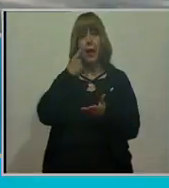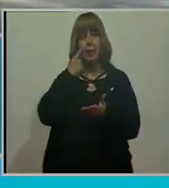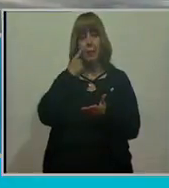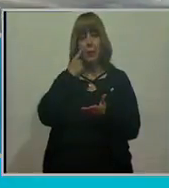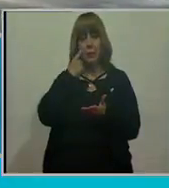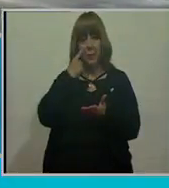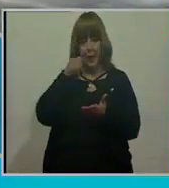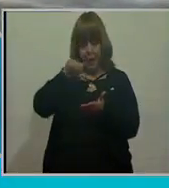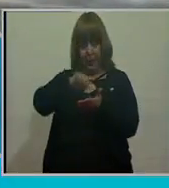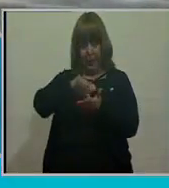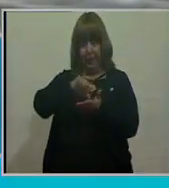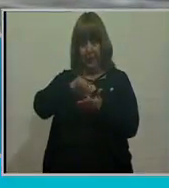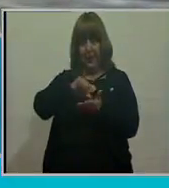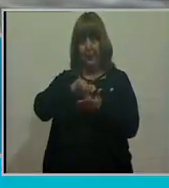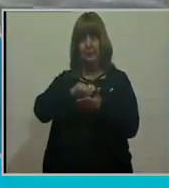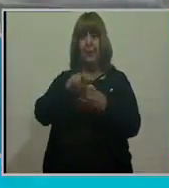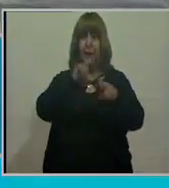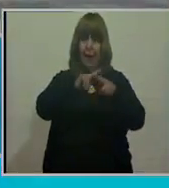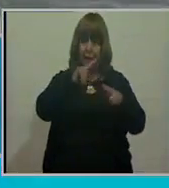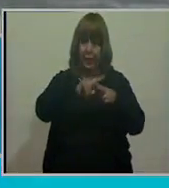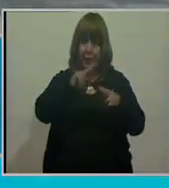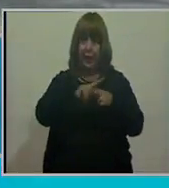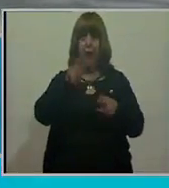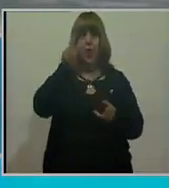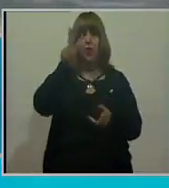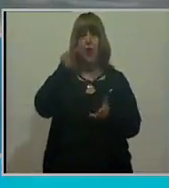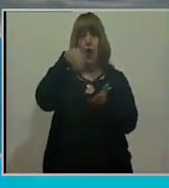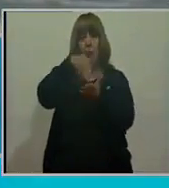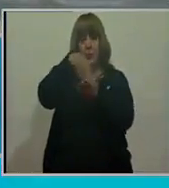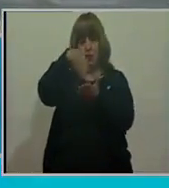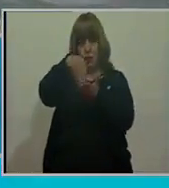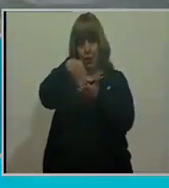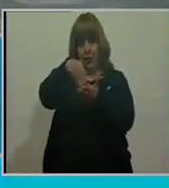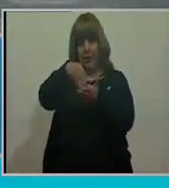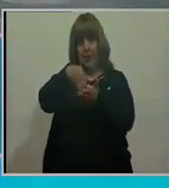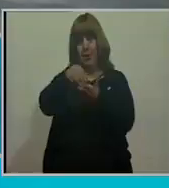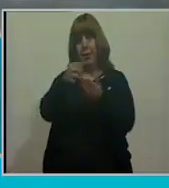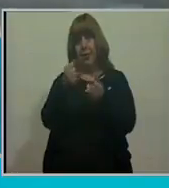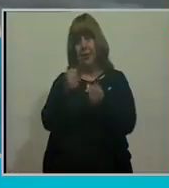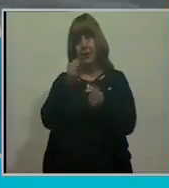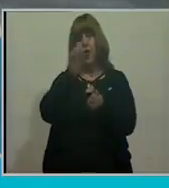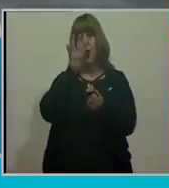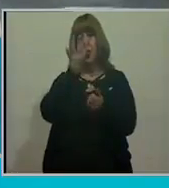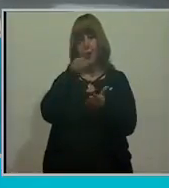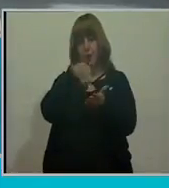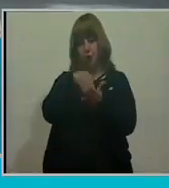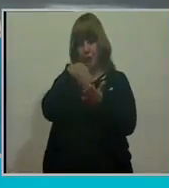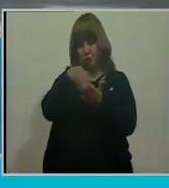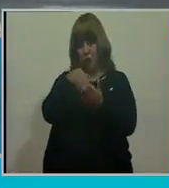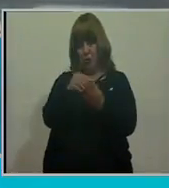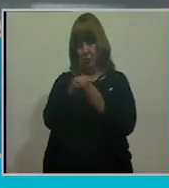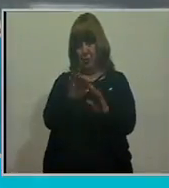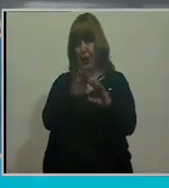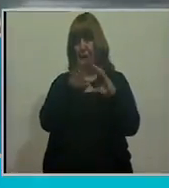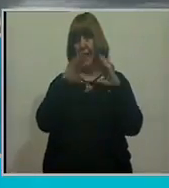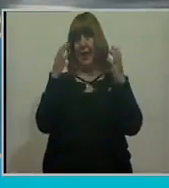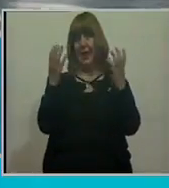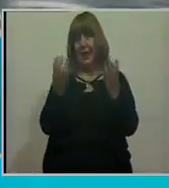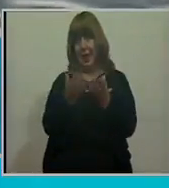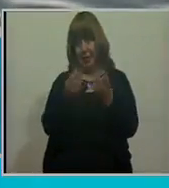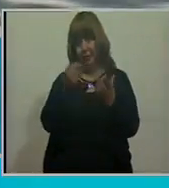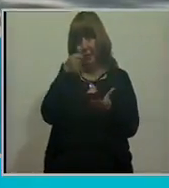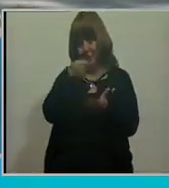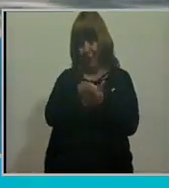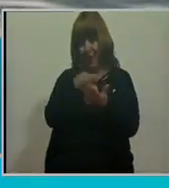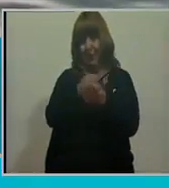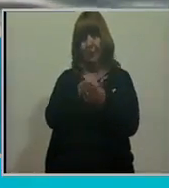millones de pesos en cuanto al vandalismo, pero también hay lo que es mantenimiento y uso de la plaza, 4 millones en general. Hay una reducción particular, depende